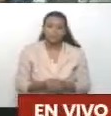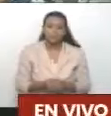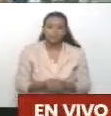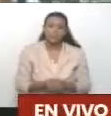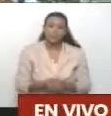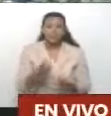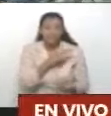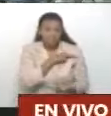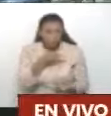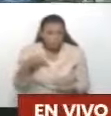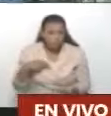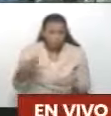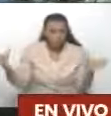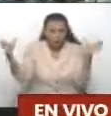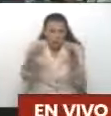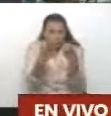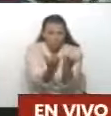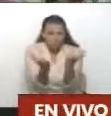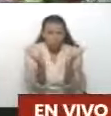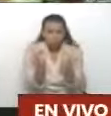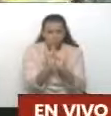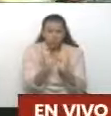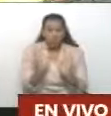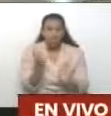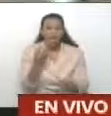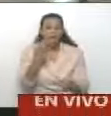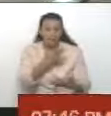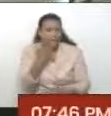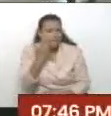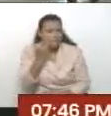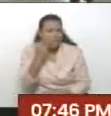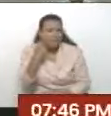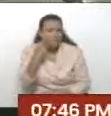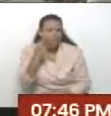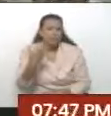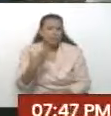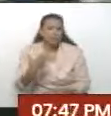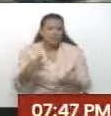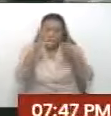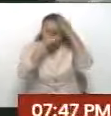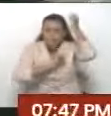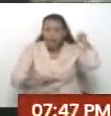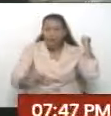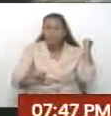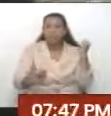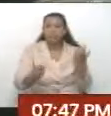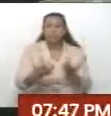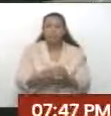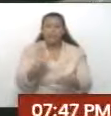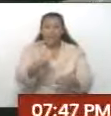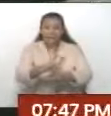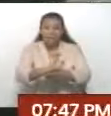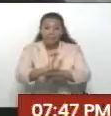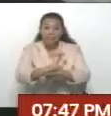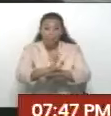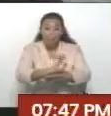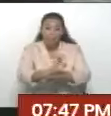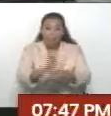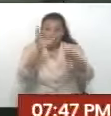Nosotros hemos tenido una experiencia muy buena en Ecuador. Invité al embajador Pedro Sazone,